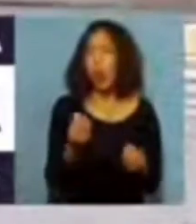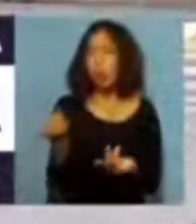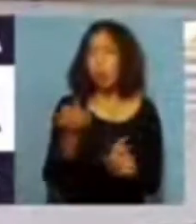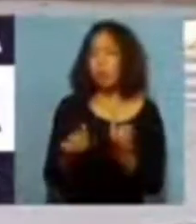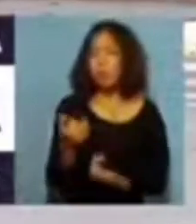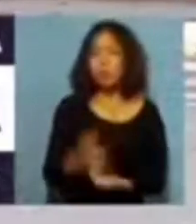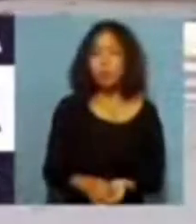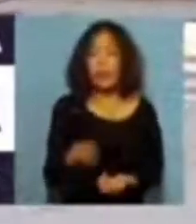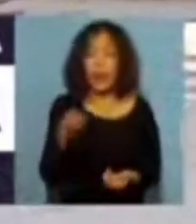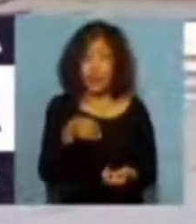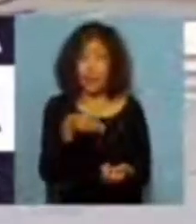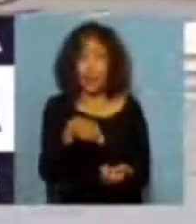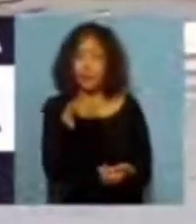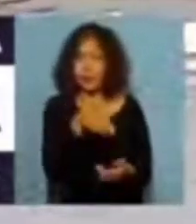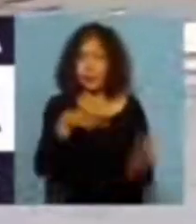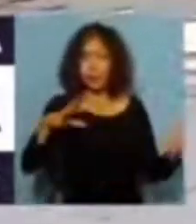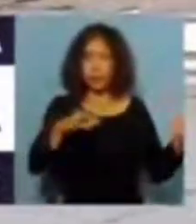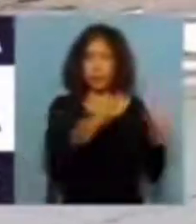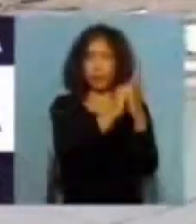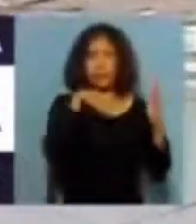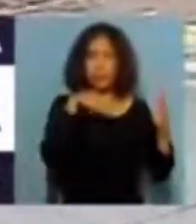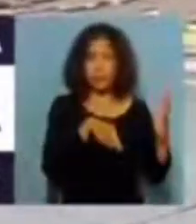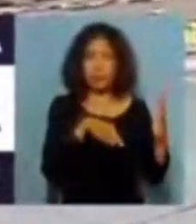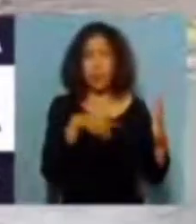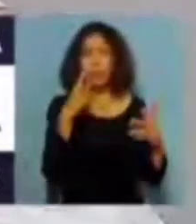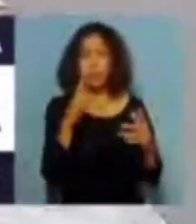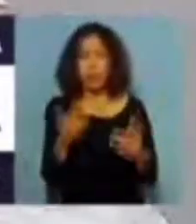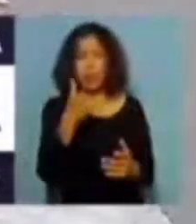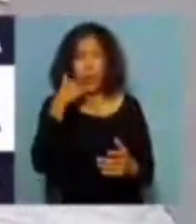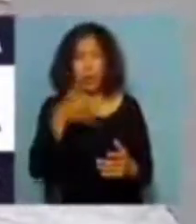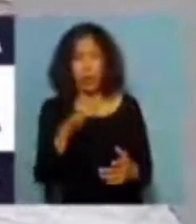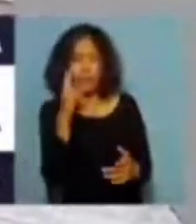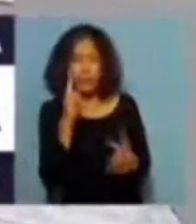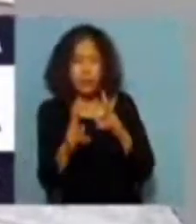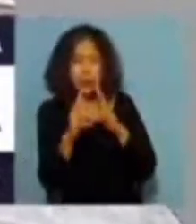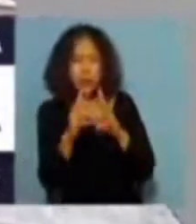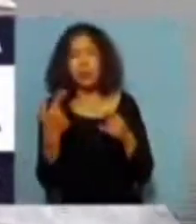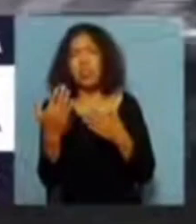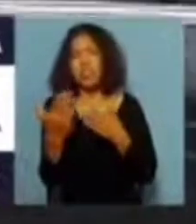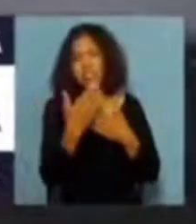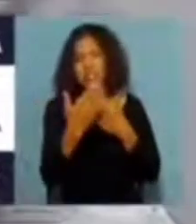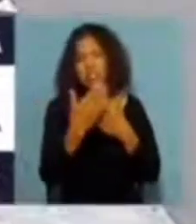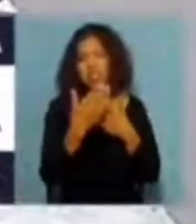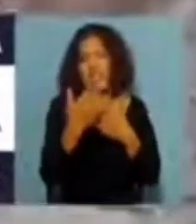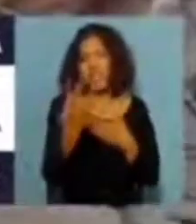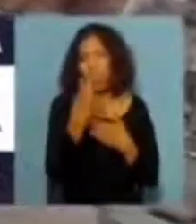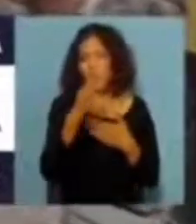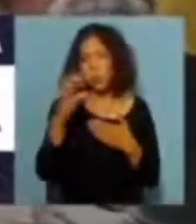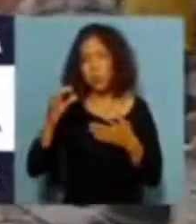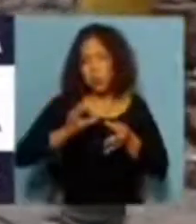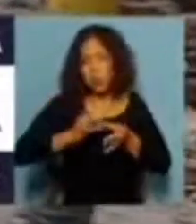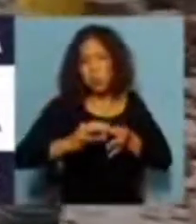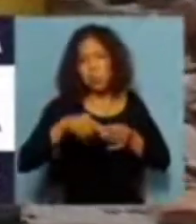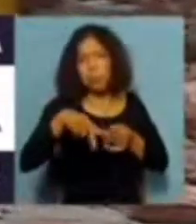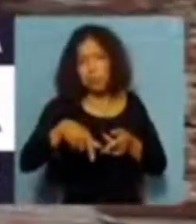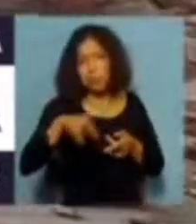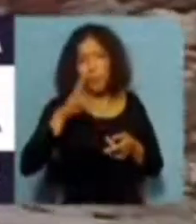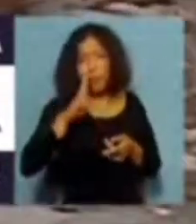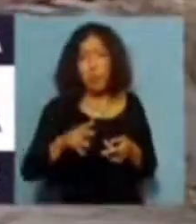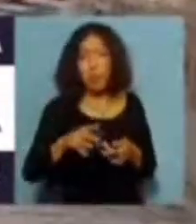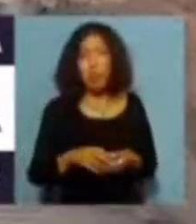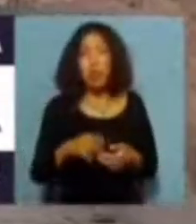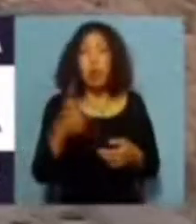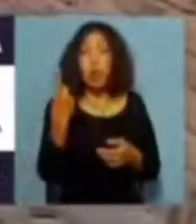a ese caso específicamente, bueno, nosotros tomamos conocimiento, estamos a menos de 200 metros de la comisaría, de que un